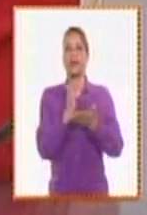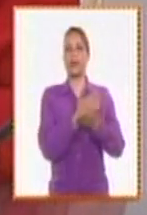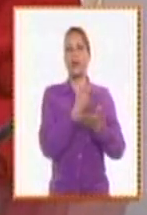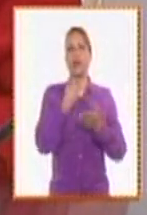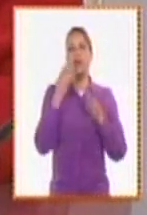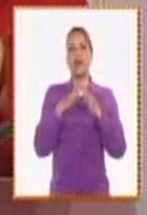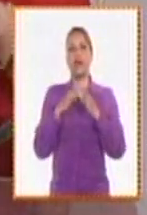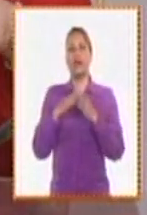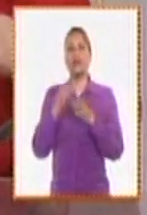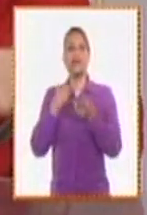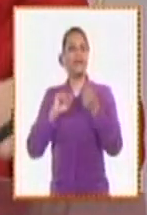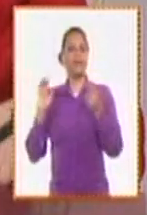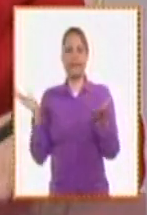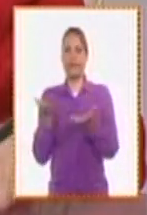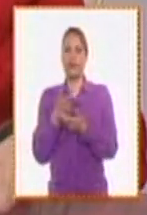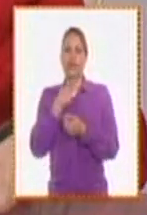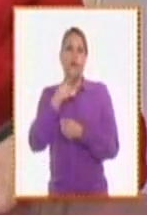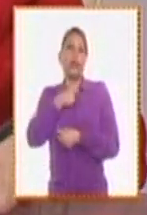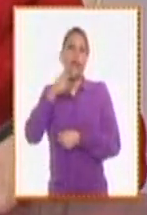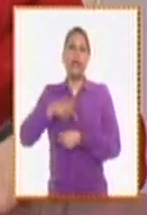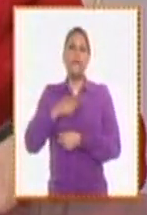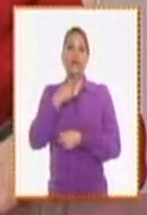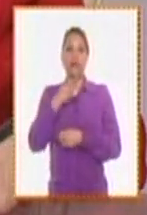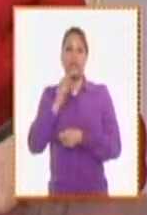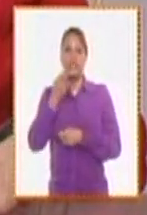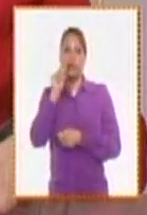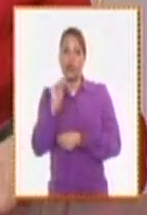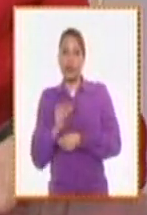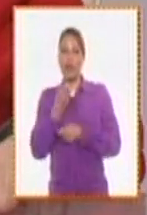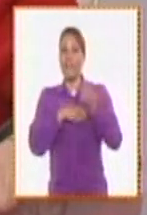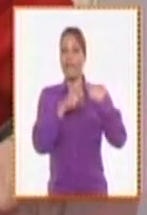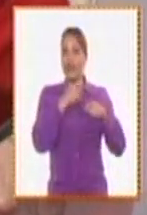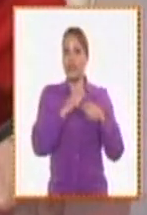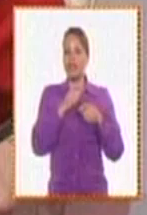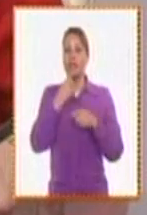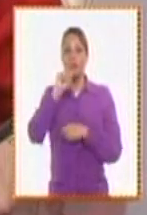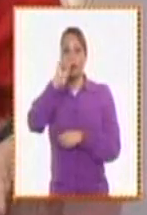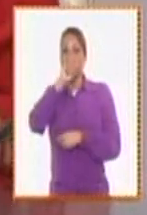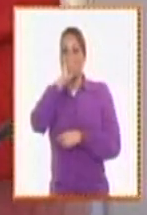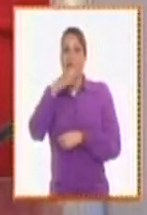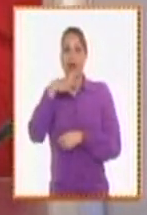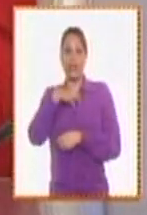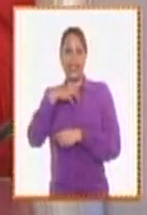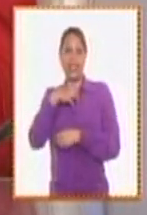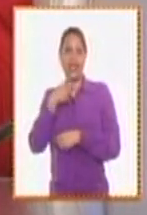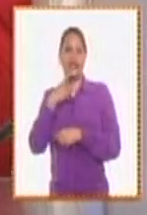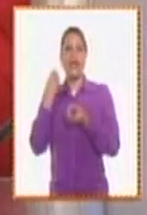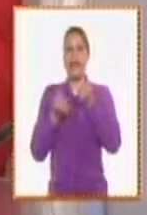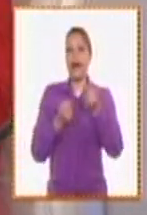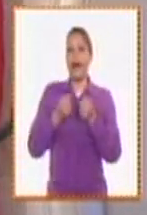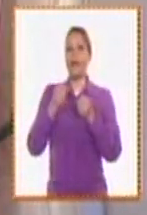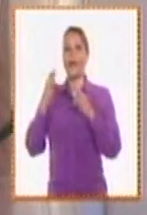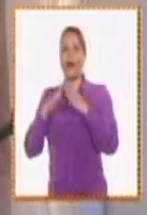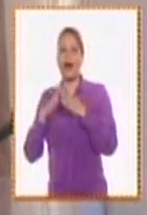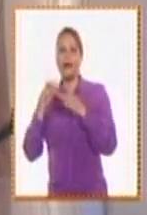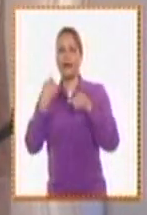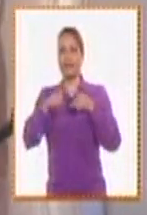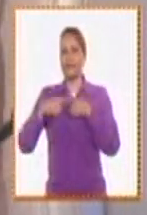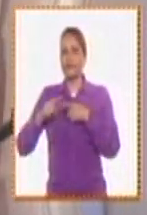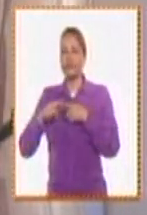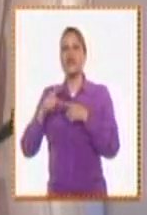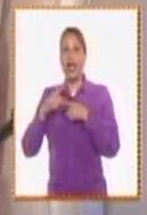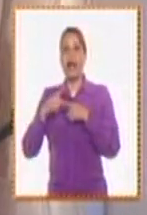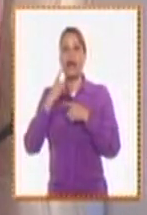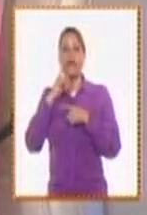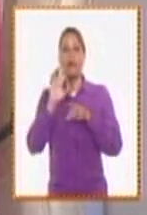hay comiso, hay prohibición de frecuentar determinados lugares, porque hay personas que van a determinados lugares y ya se sabe que al final esta persona se puede estar dedicando